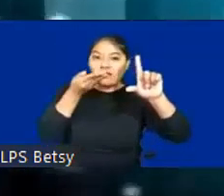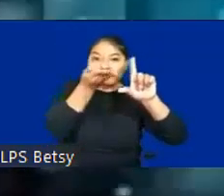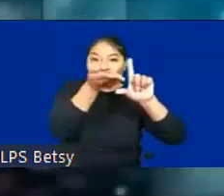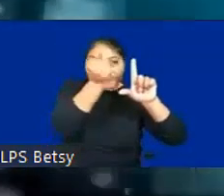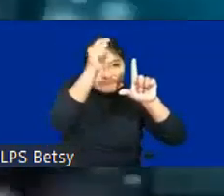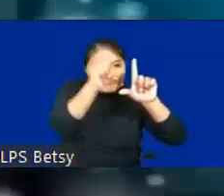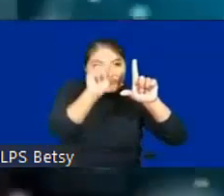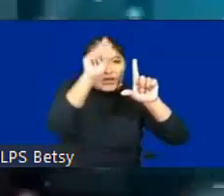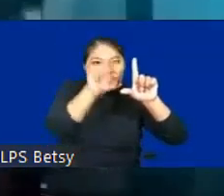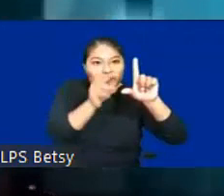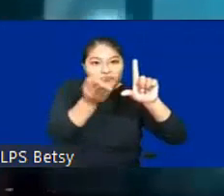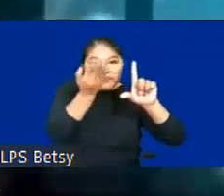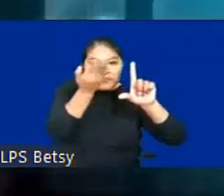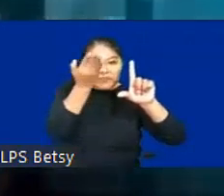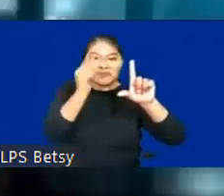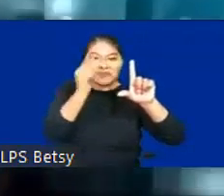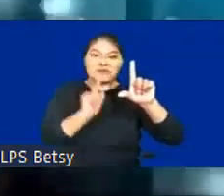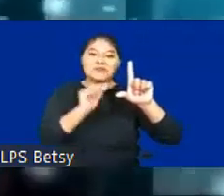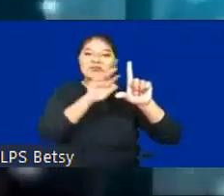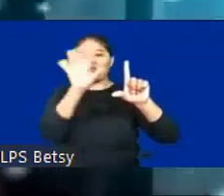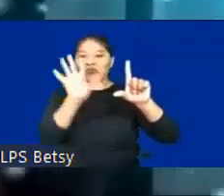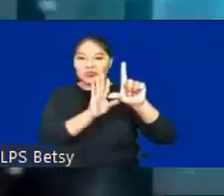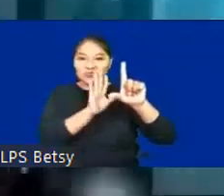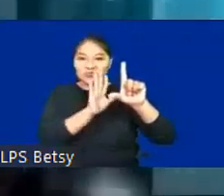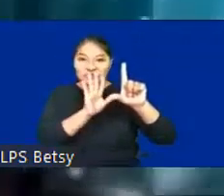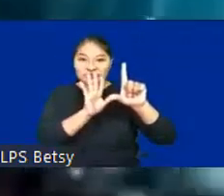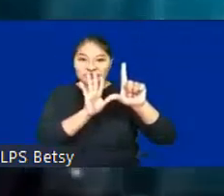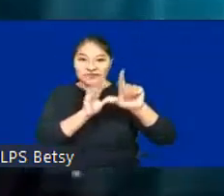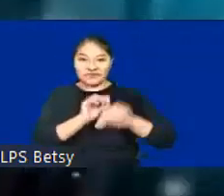publicidad. Como mencionaba, el SIPSUNAT